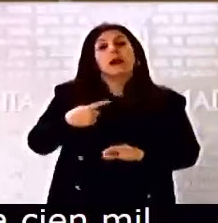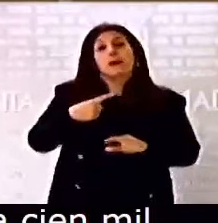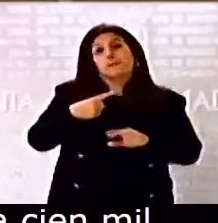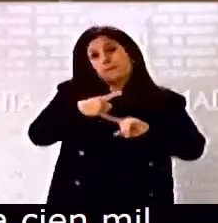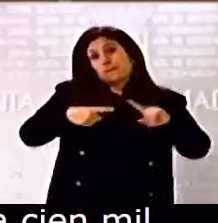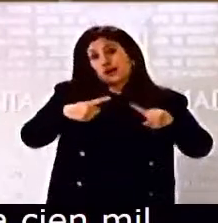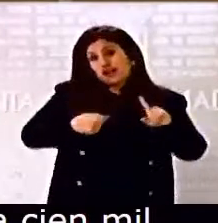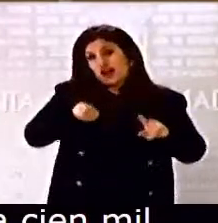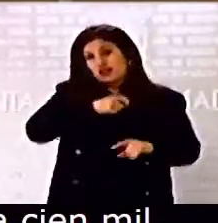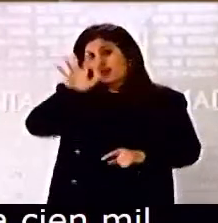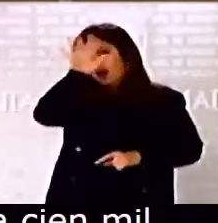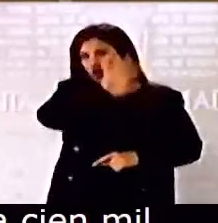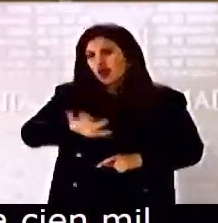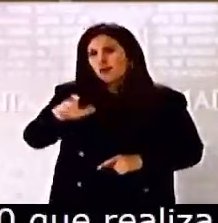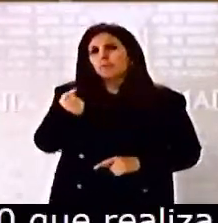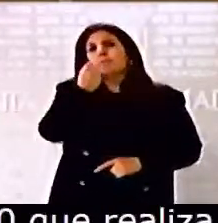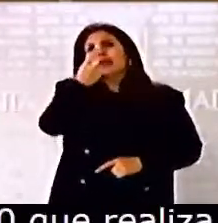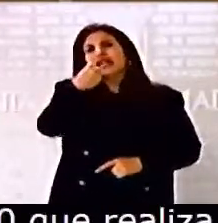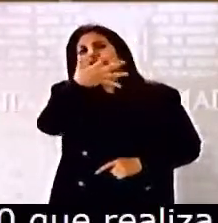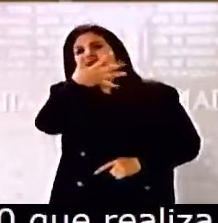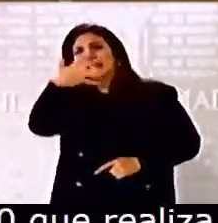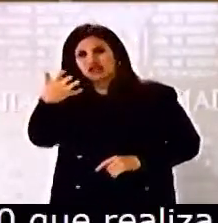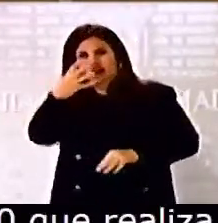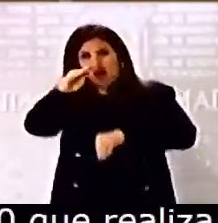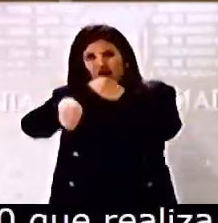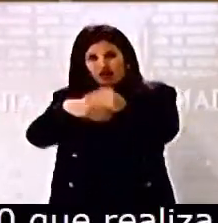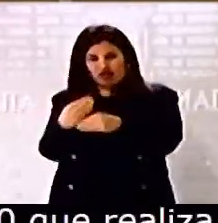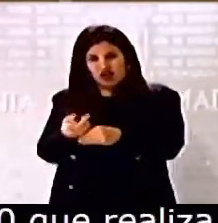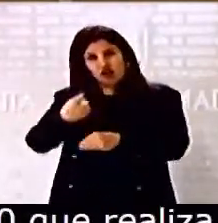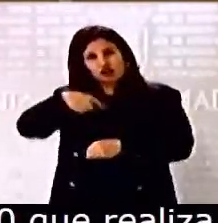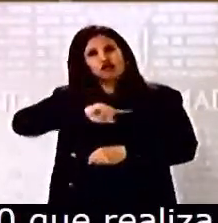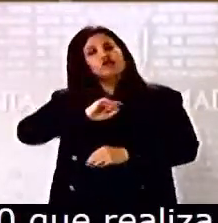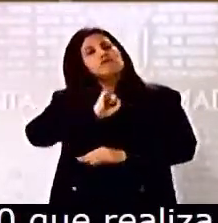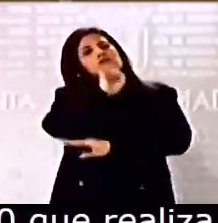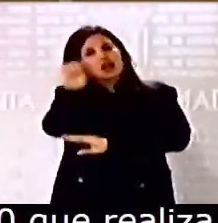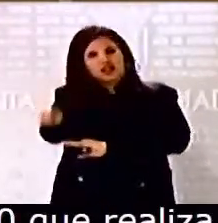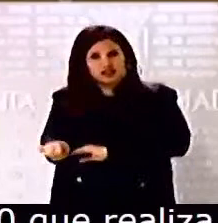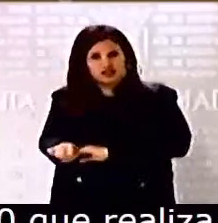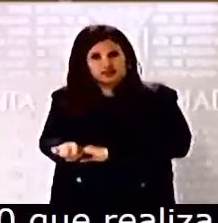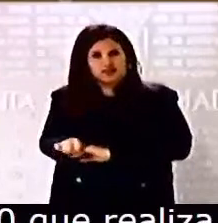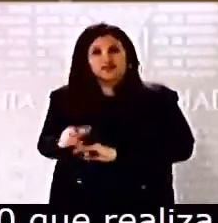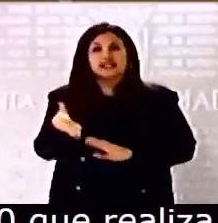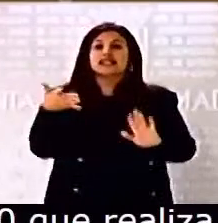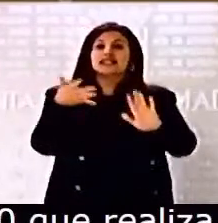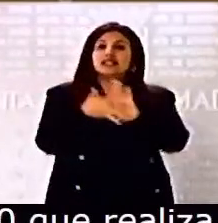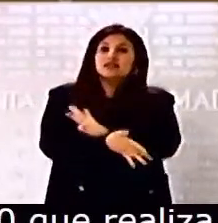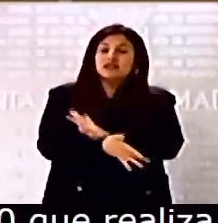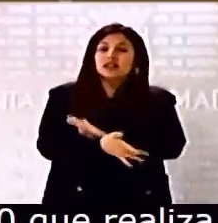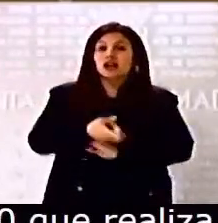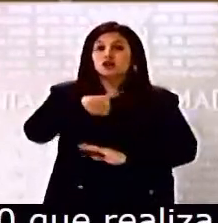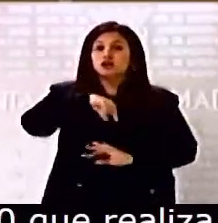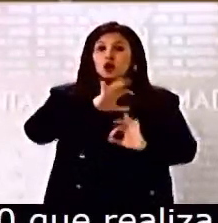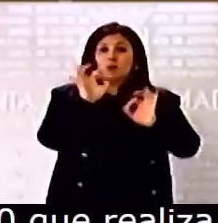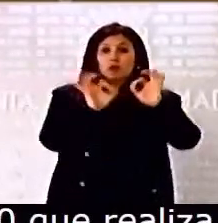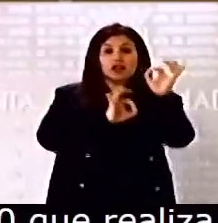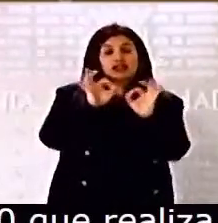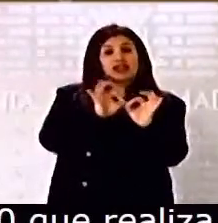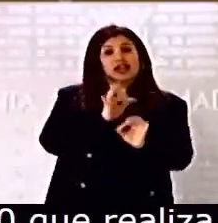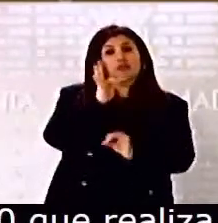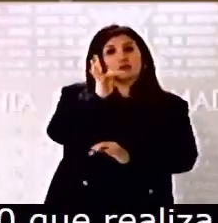resto de España, lo que nos permite estar situados en un porcentaje de positividad del